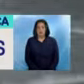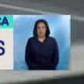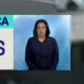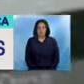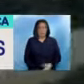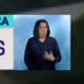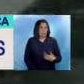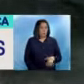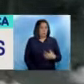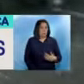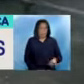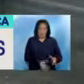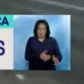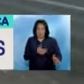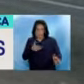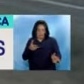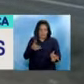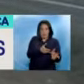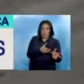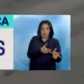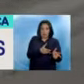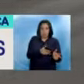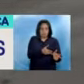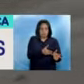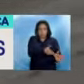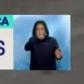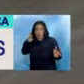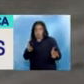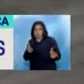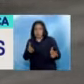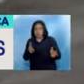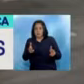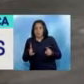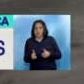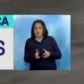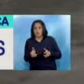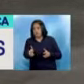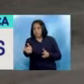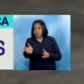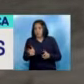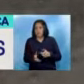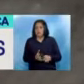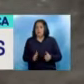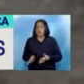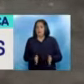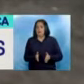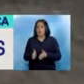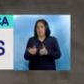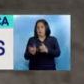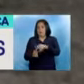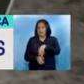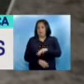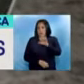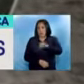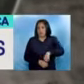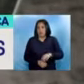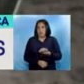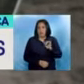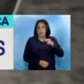Fue tal la violencia del choque que el bus rebotó al carril contrario del kilómetro 150 de la Panamericana Sur en Cañete.